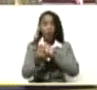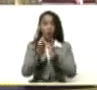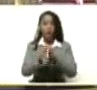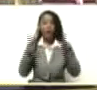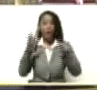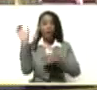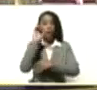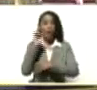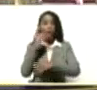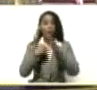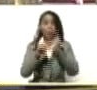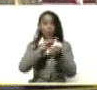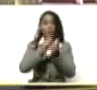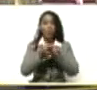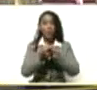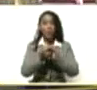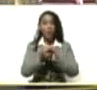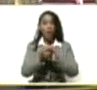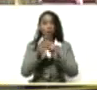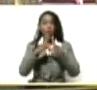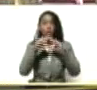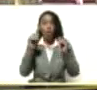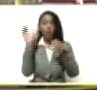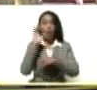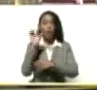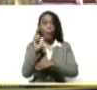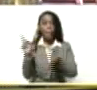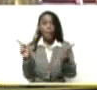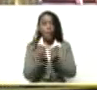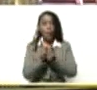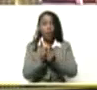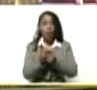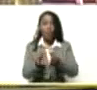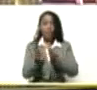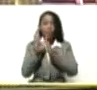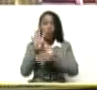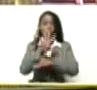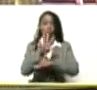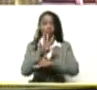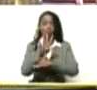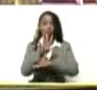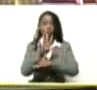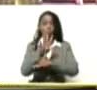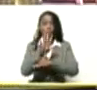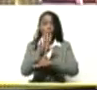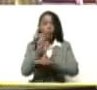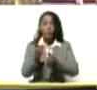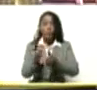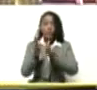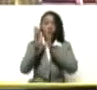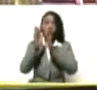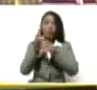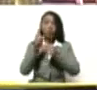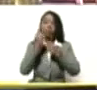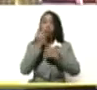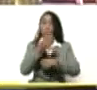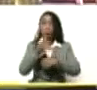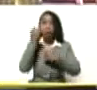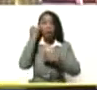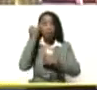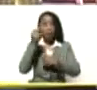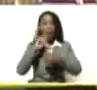Caracas, vamos a transformar toda Caracas, pequeños edificios de 4 pisos. Buena idea, Héctor